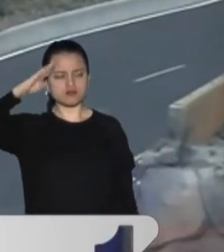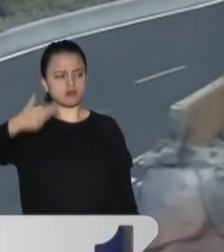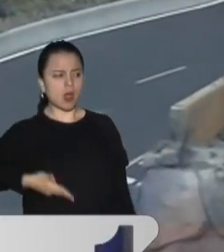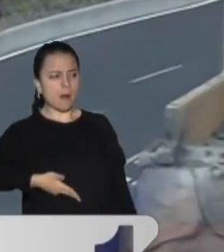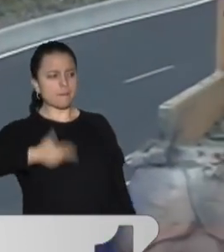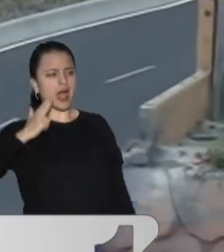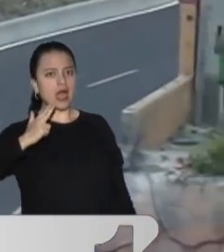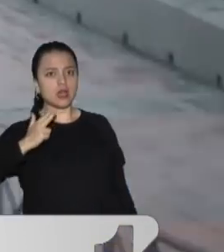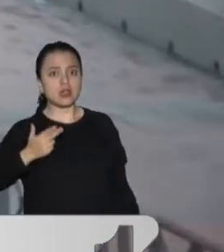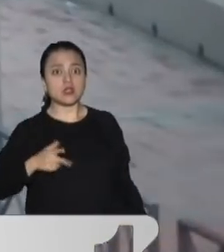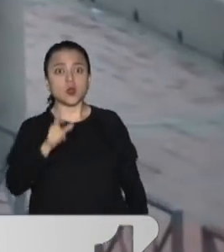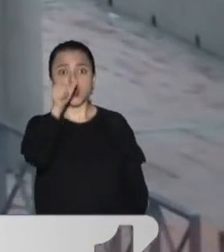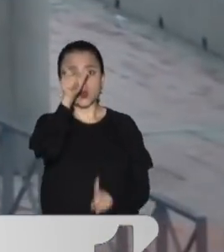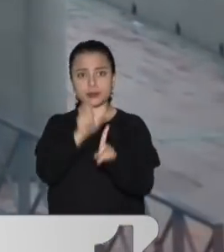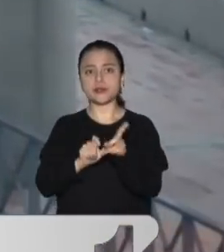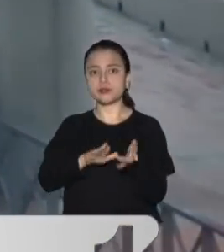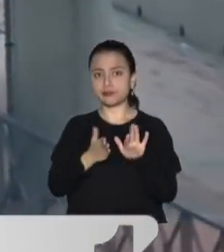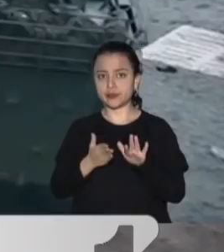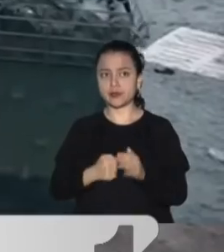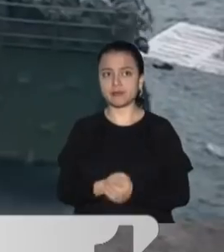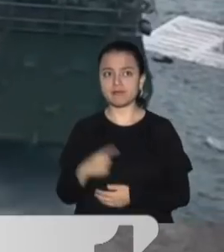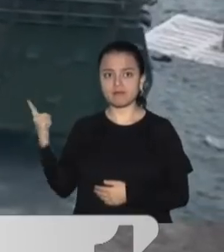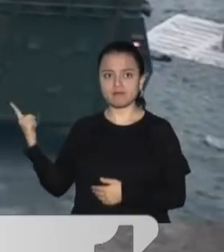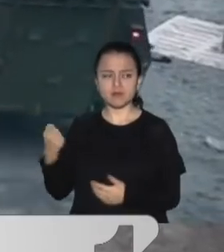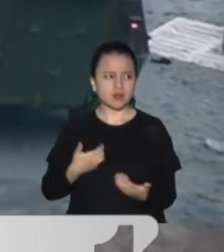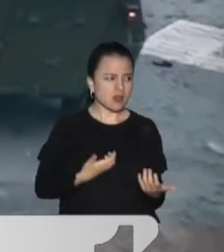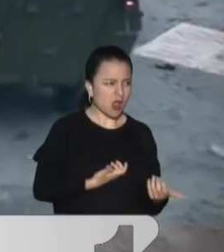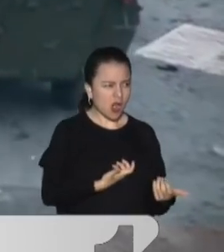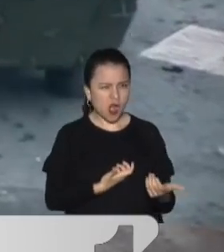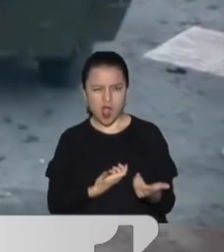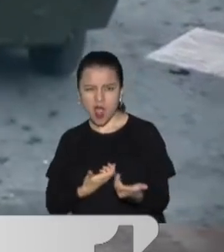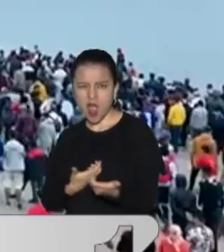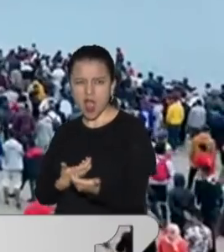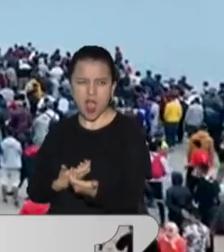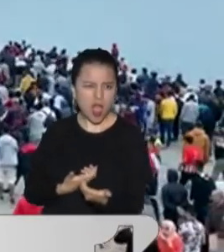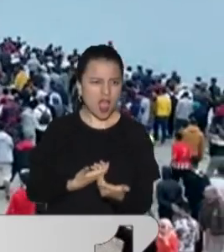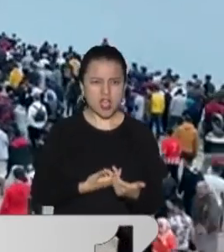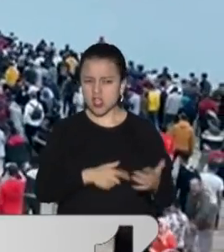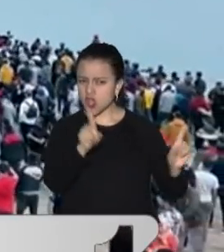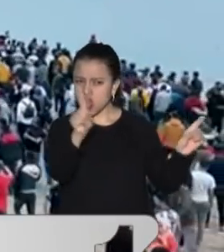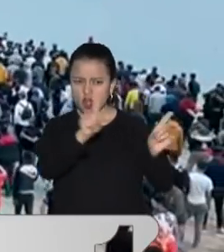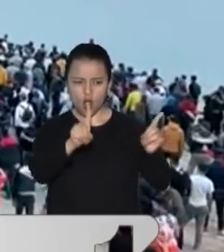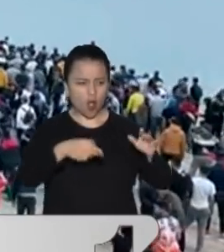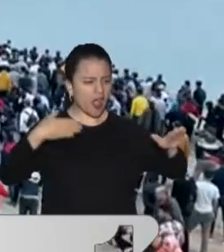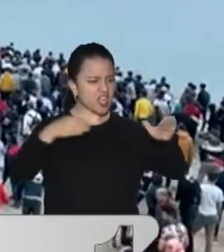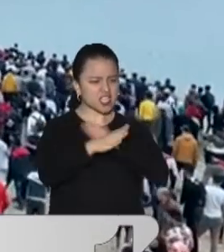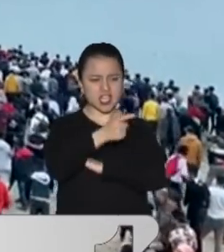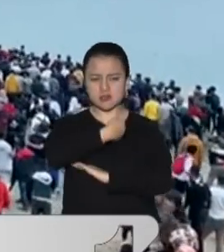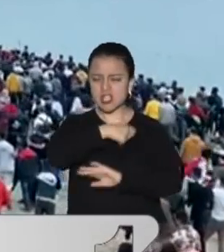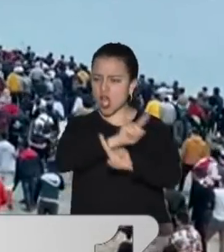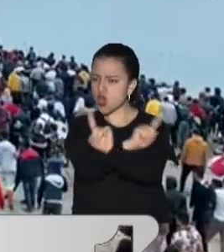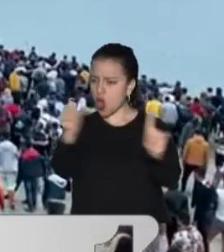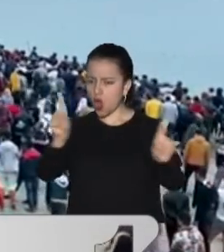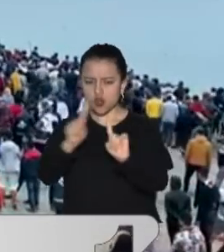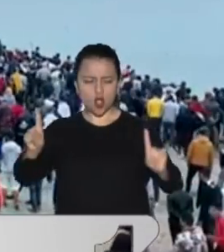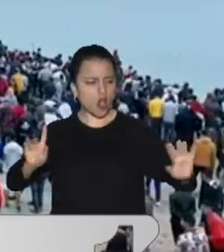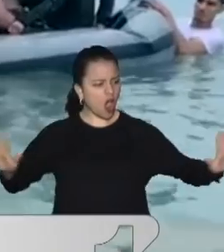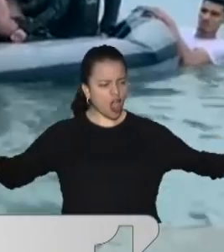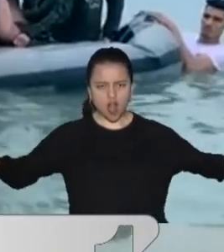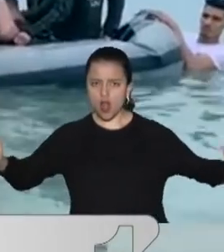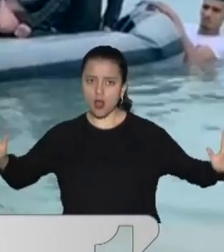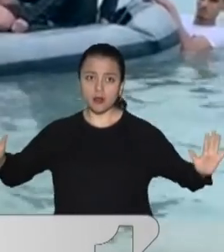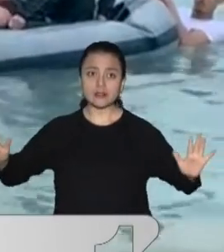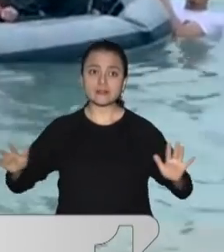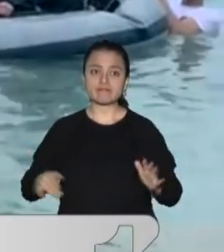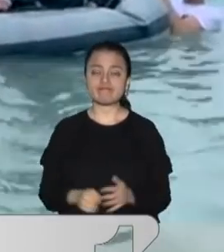ejército de España desplegó tanquetas que persiguieron y detuvieron a lo largo de la costa al masivo grupo de personas en busca de una vida mejor.